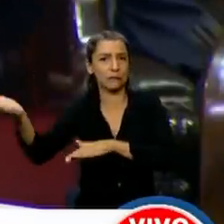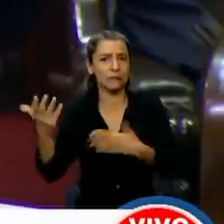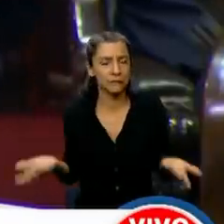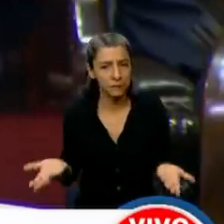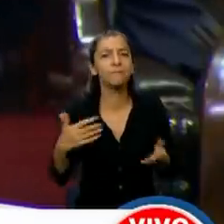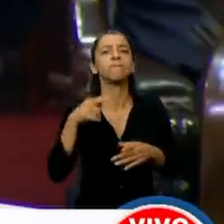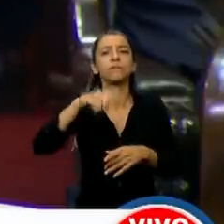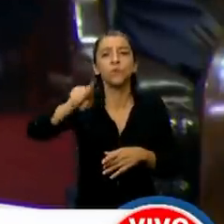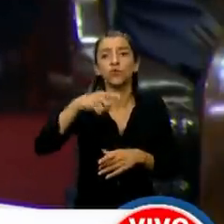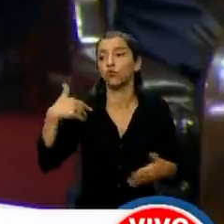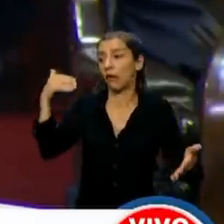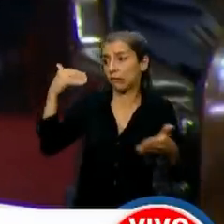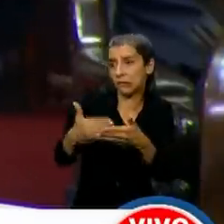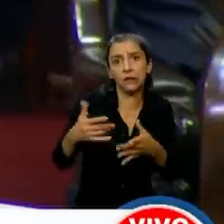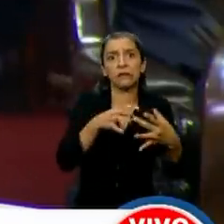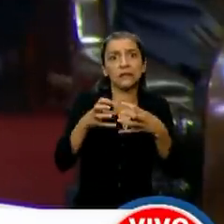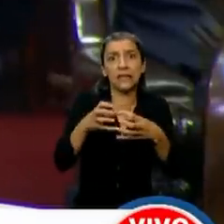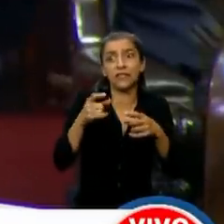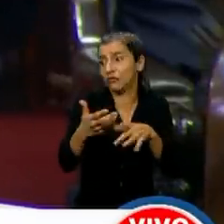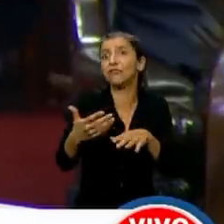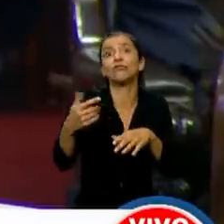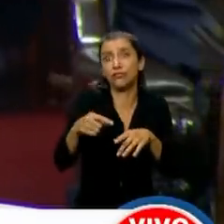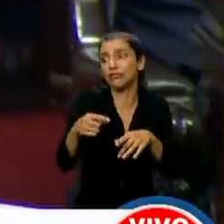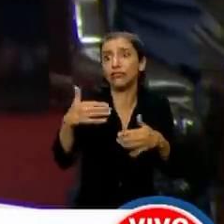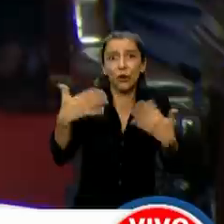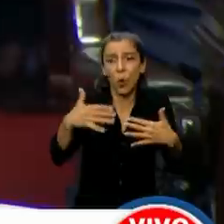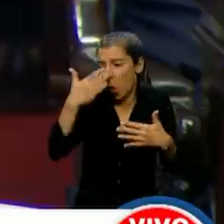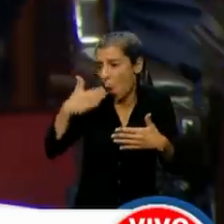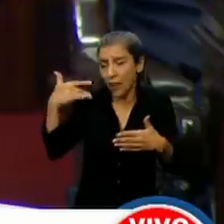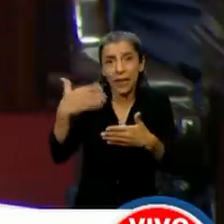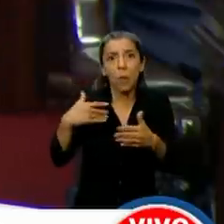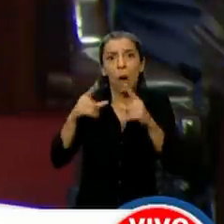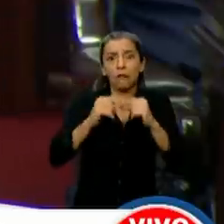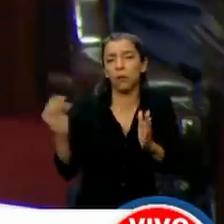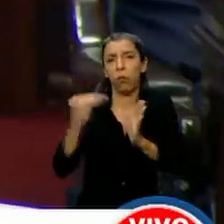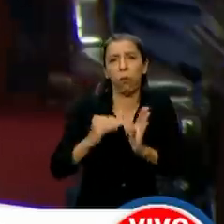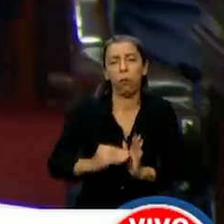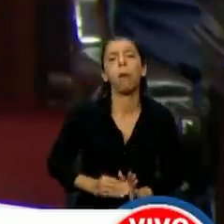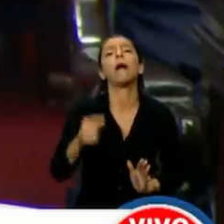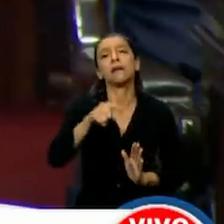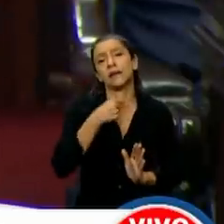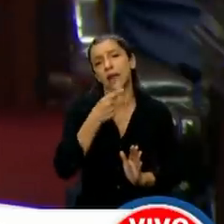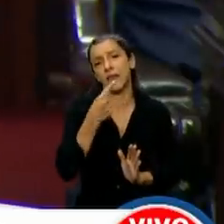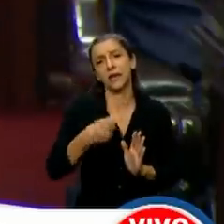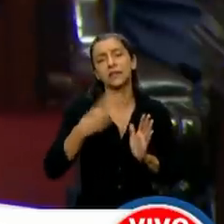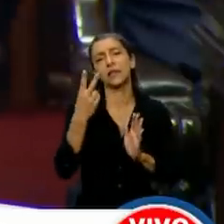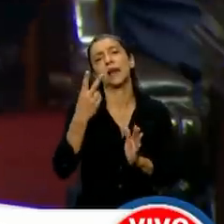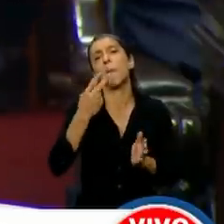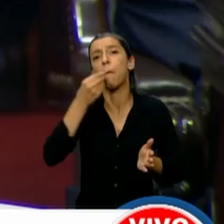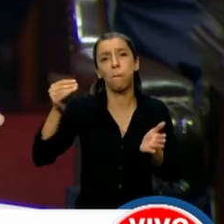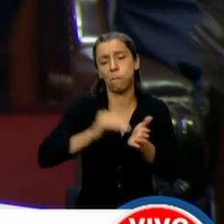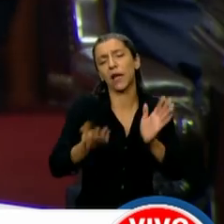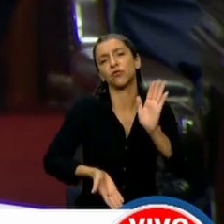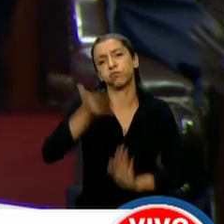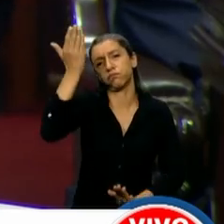de tarifas al respecto les voy a decir algunos puntos esto implica un aumento de tarifas a un aumento de tarifas que va a ser por encima de la